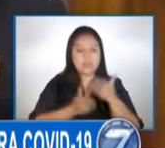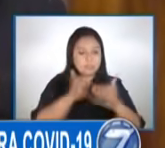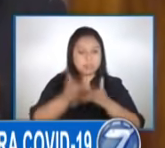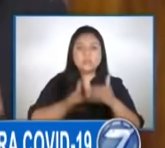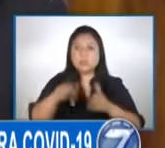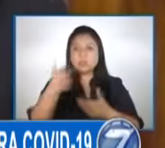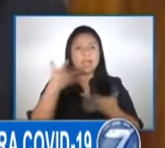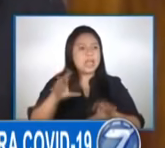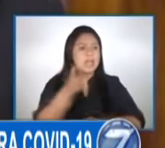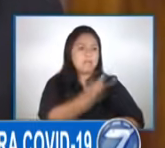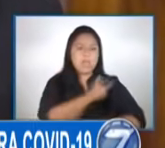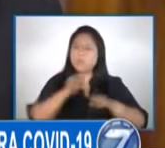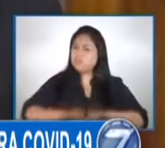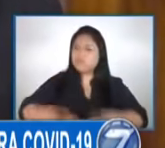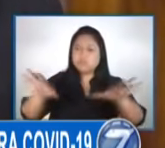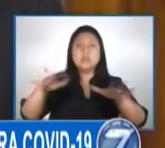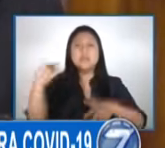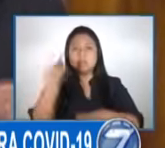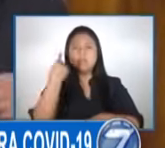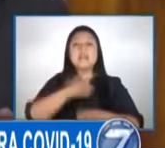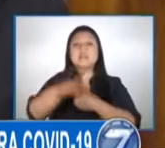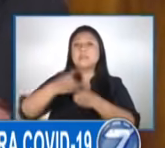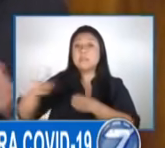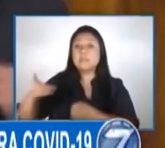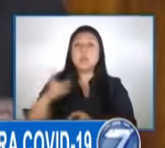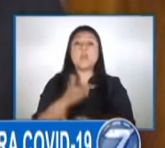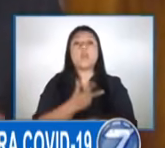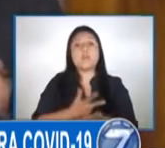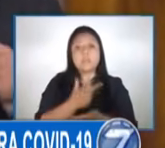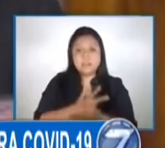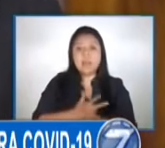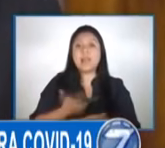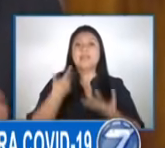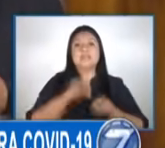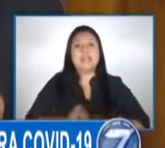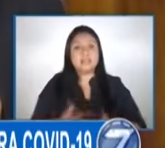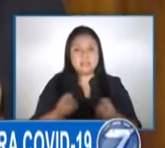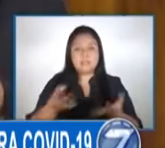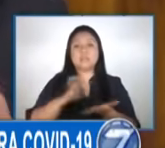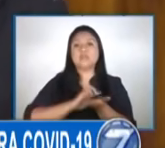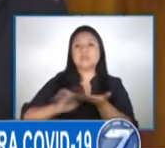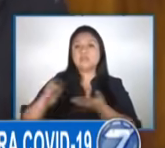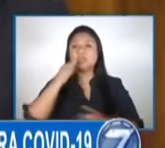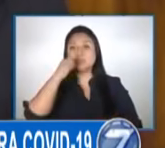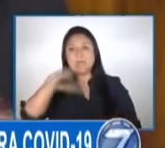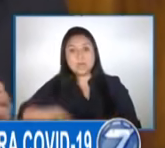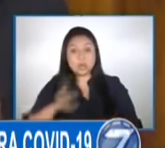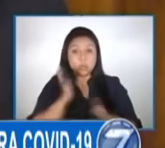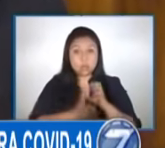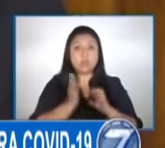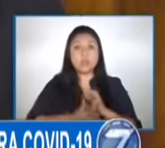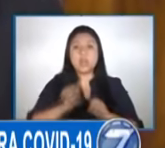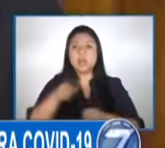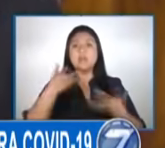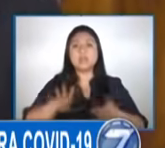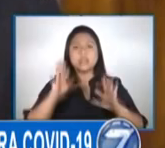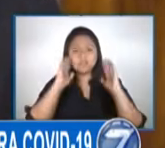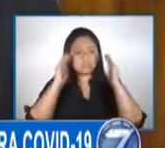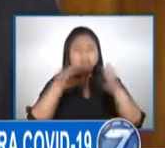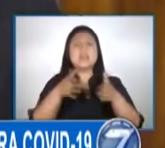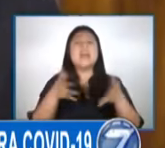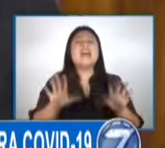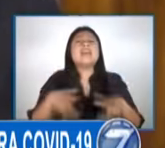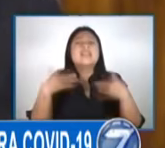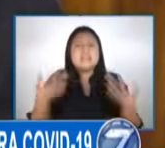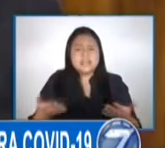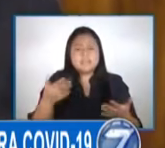a un importante número de la población en los departamentos de Guatemala, Zacatepeques, El Progreso, Chimaltenango y Escuintla, nos estamos enfrentando